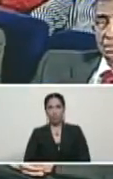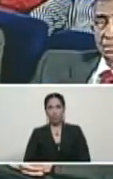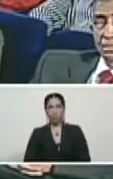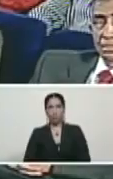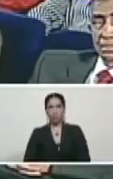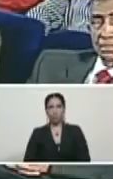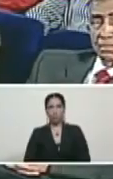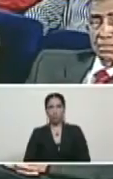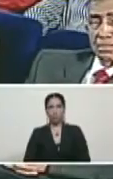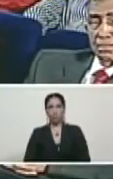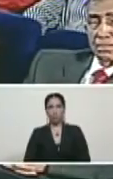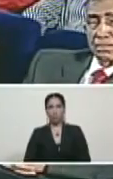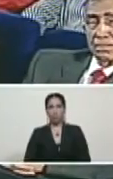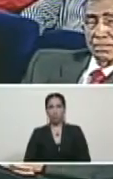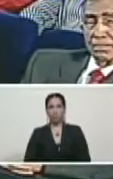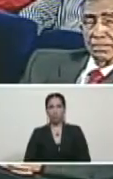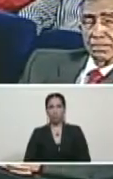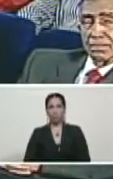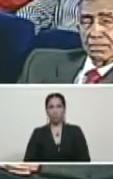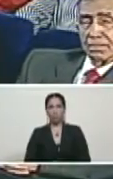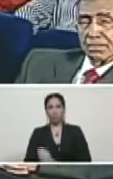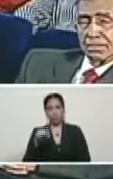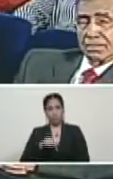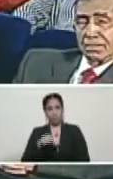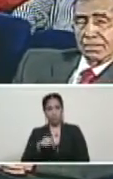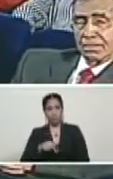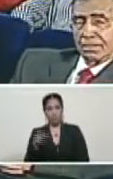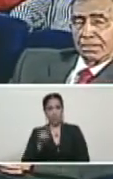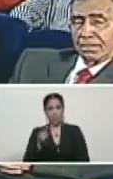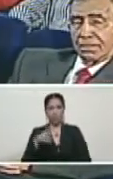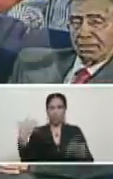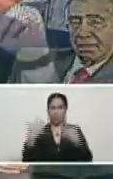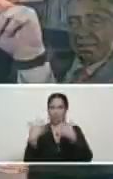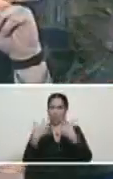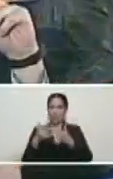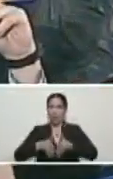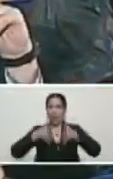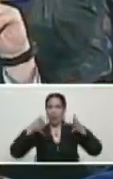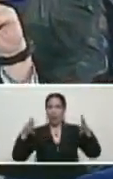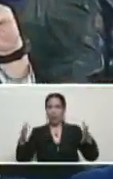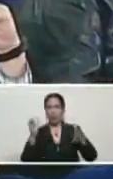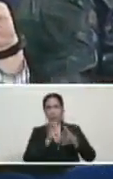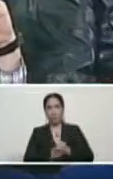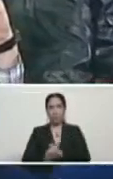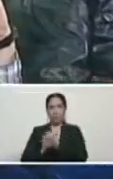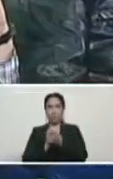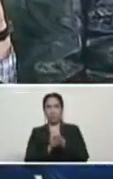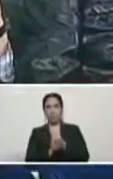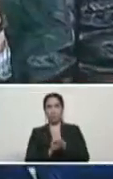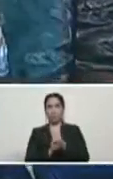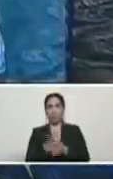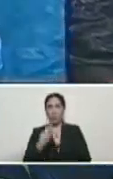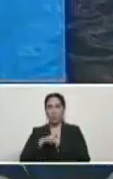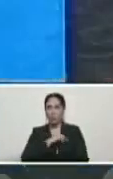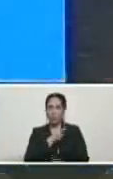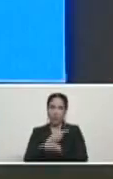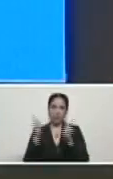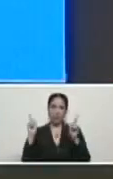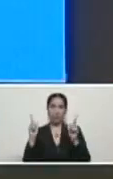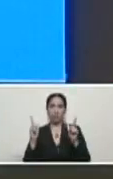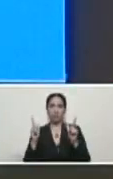Venezuela hoy está dando una batalla inmensa, compañero, por nuestra libertad.